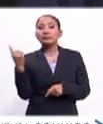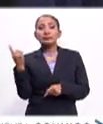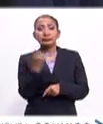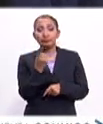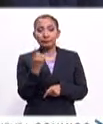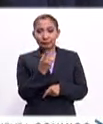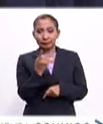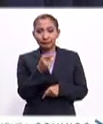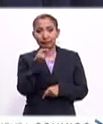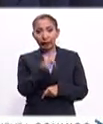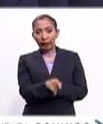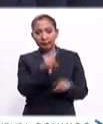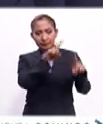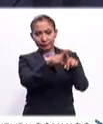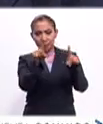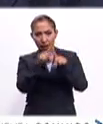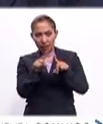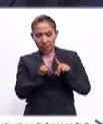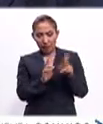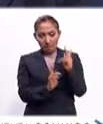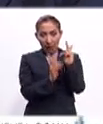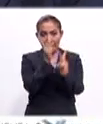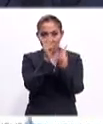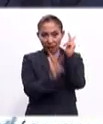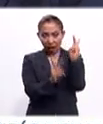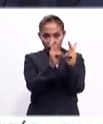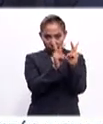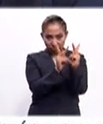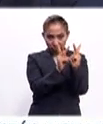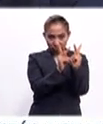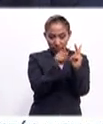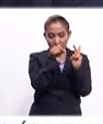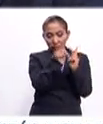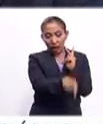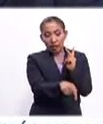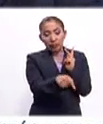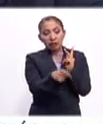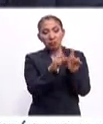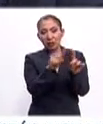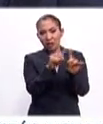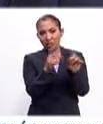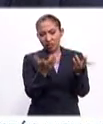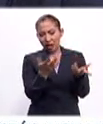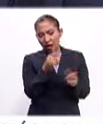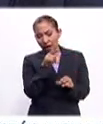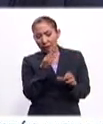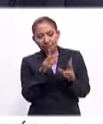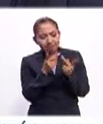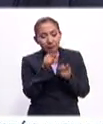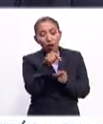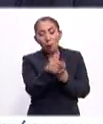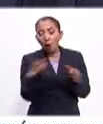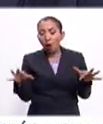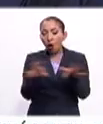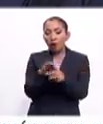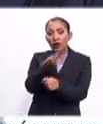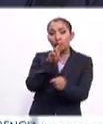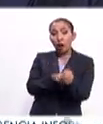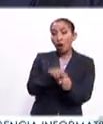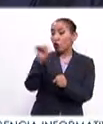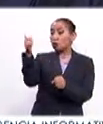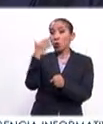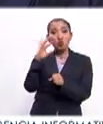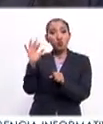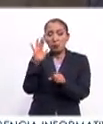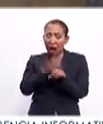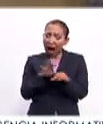porque es un policultivo que tiene una cercanía con la naturaleza más que